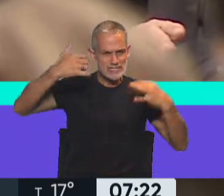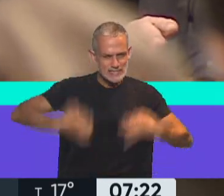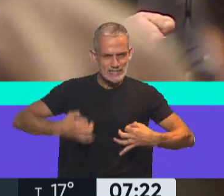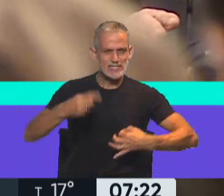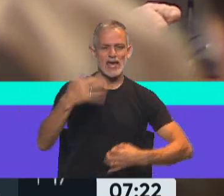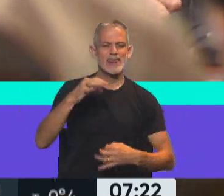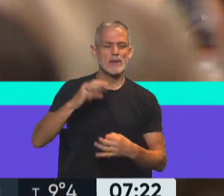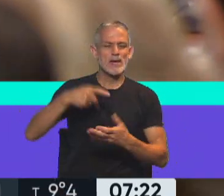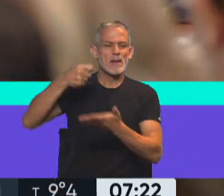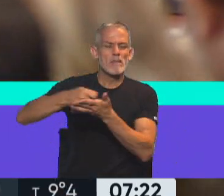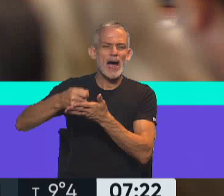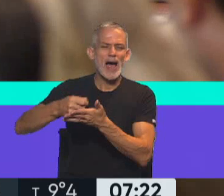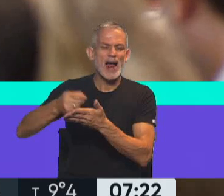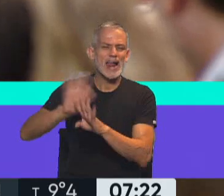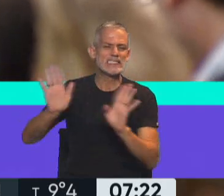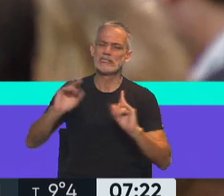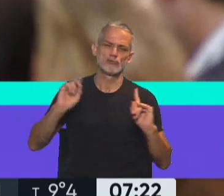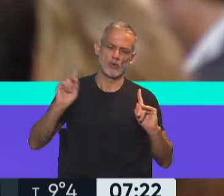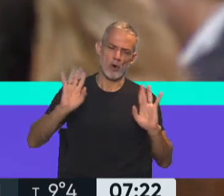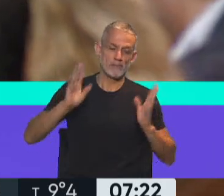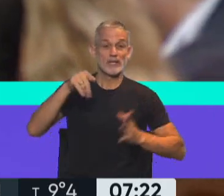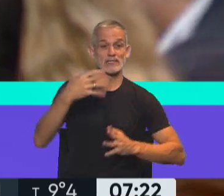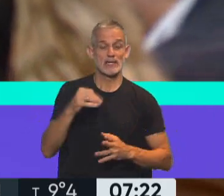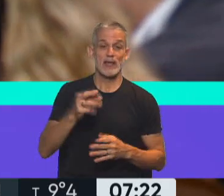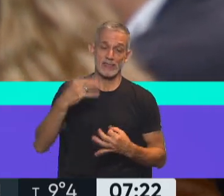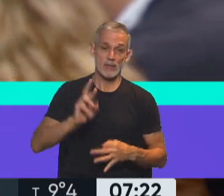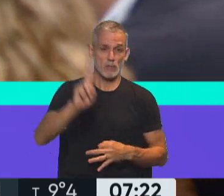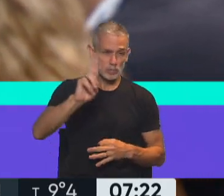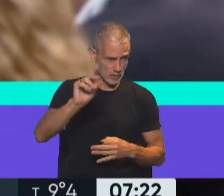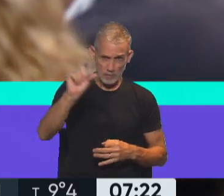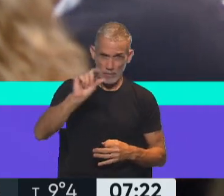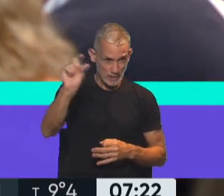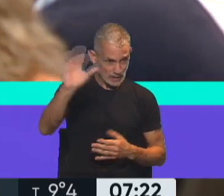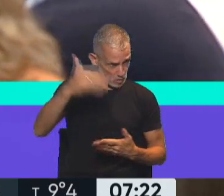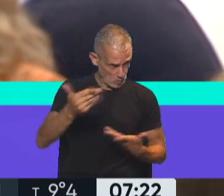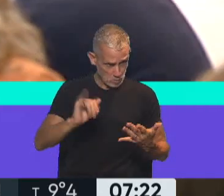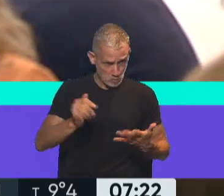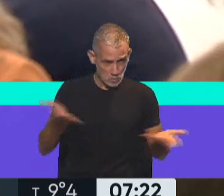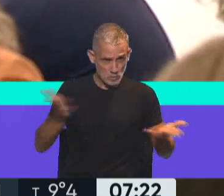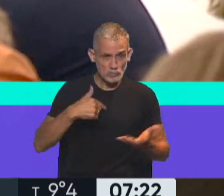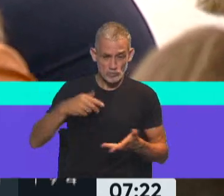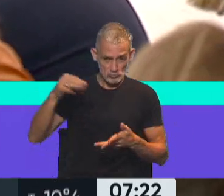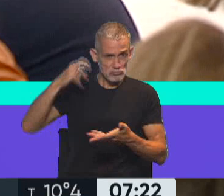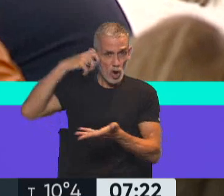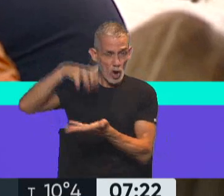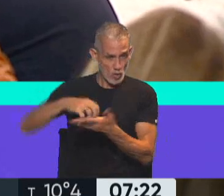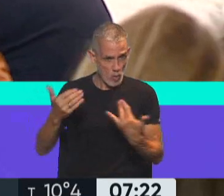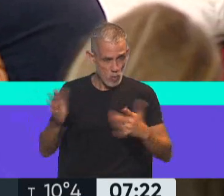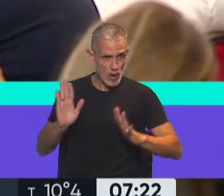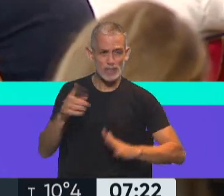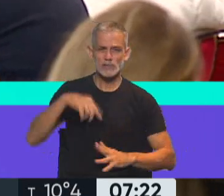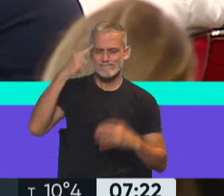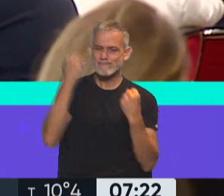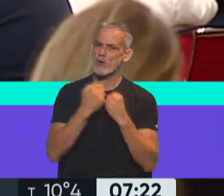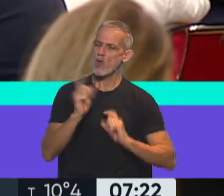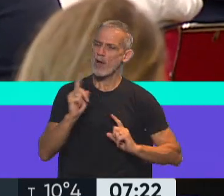que evitar el 'default' que hay que autorizar en la toma de crédito porque está dentro de nuestra facultad lo que no estábamos de